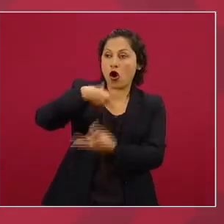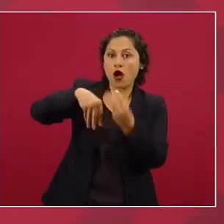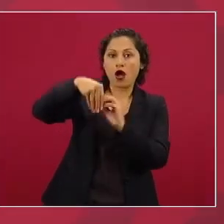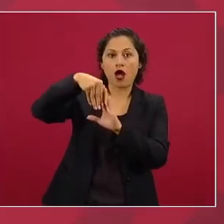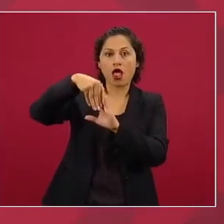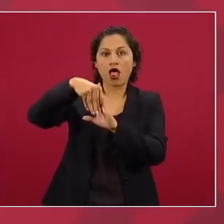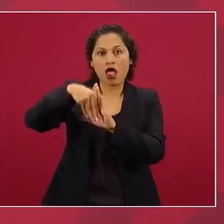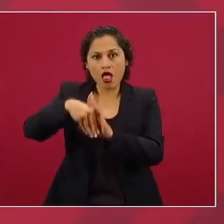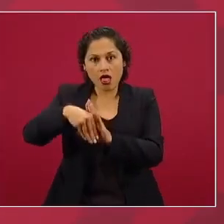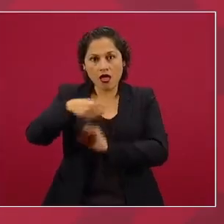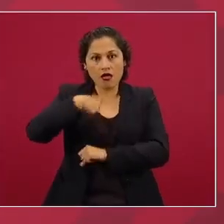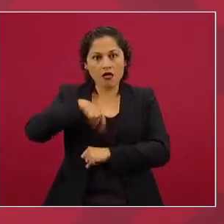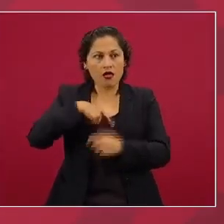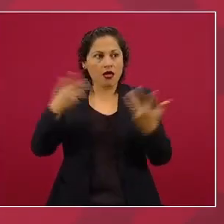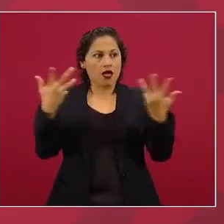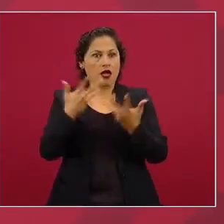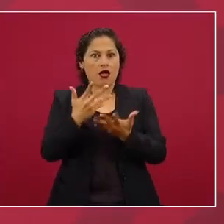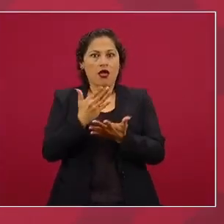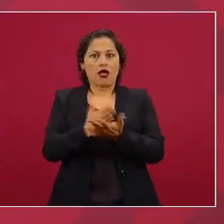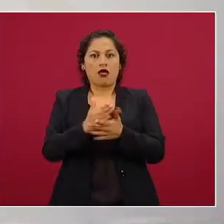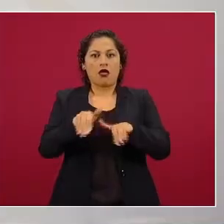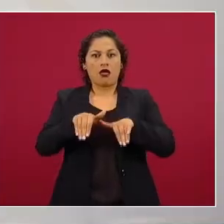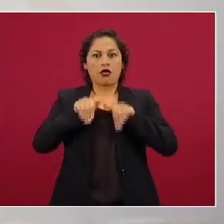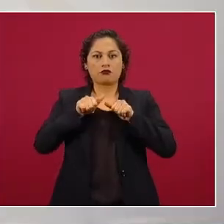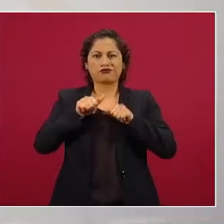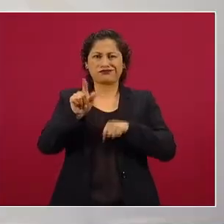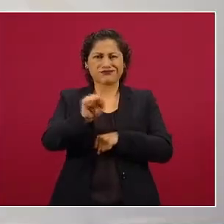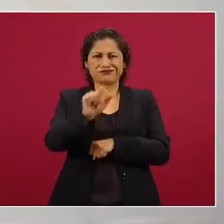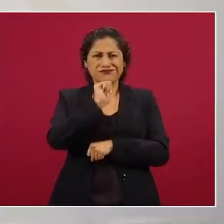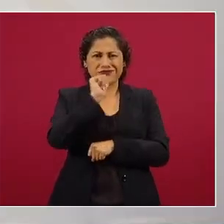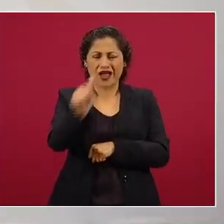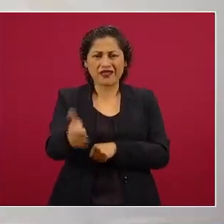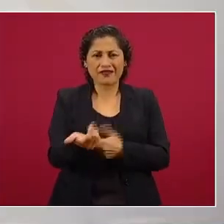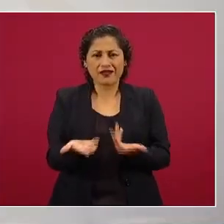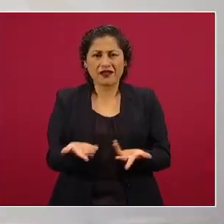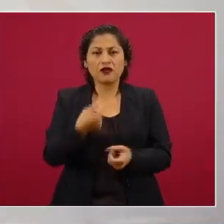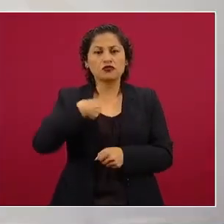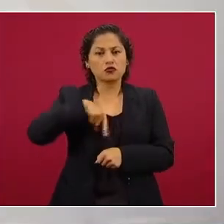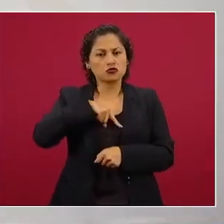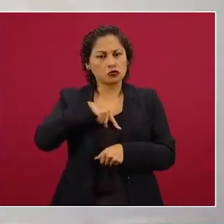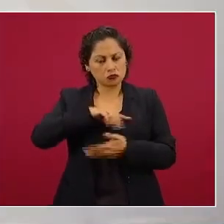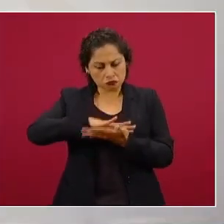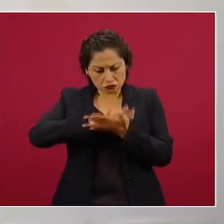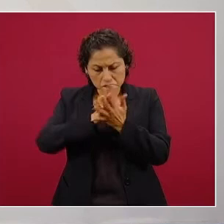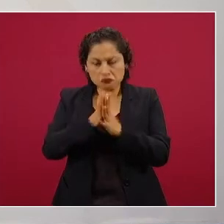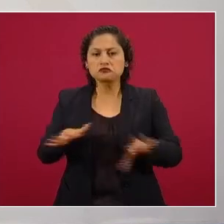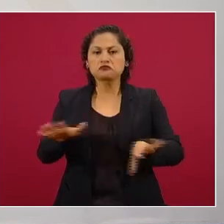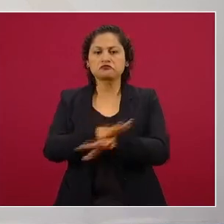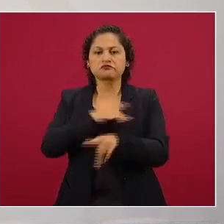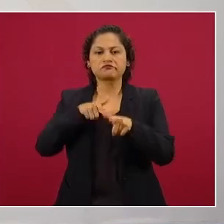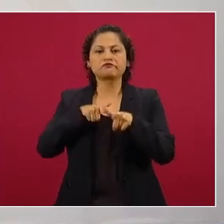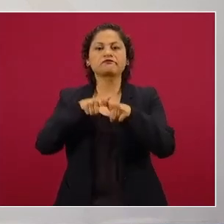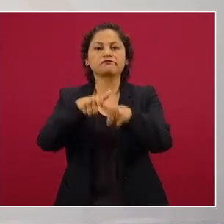nada, vamos a transformar el país, porque la peste